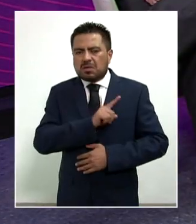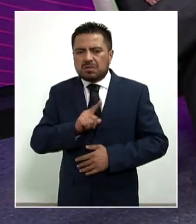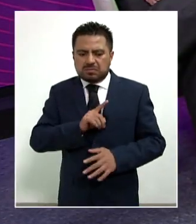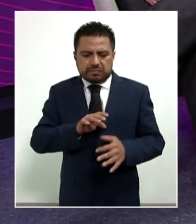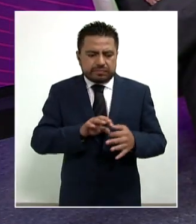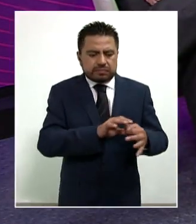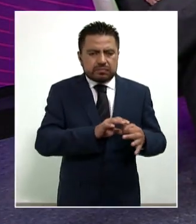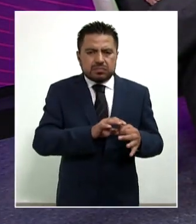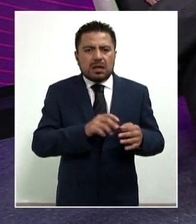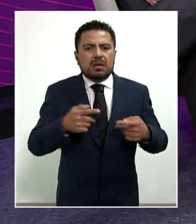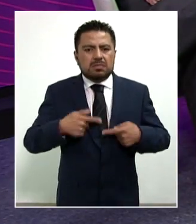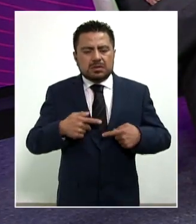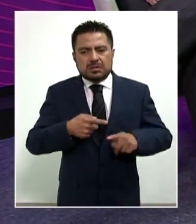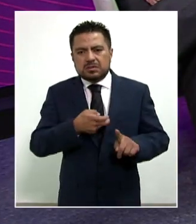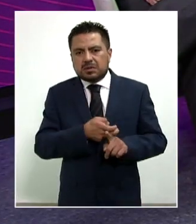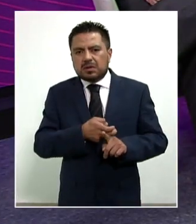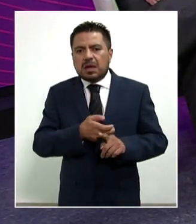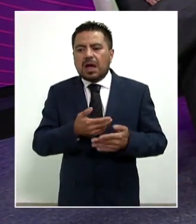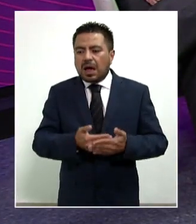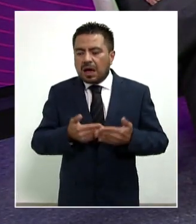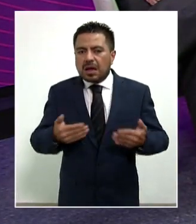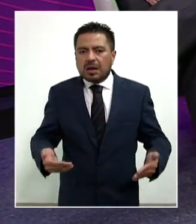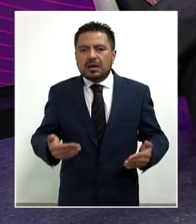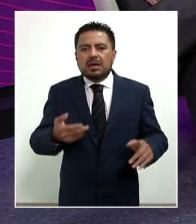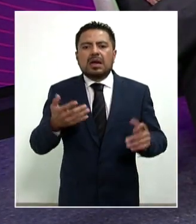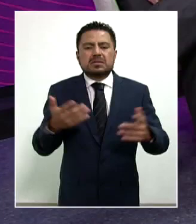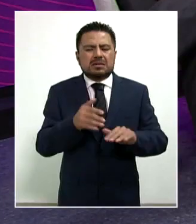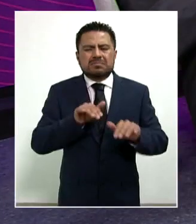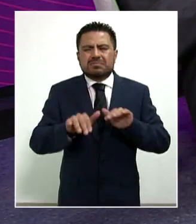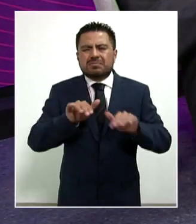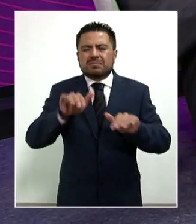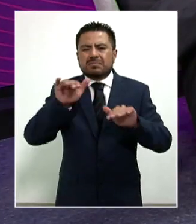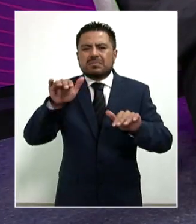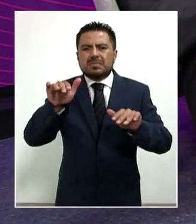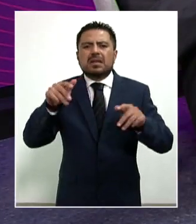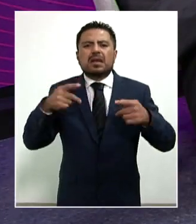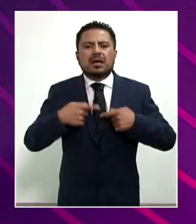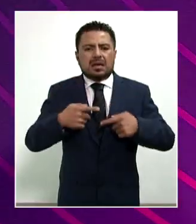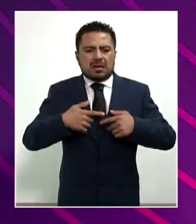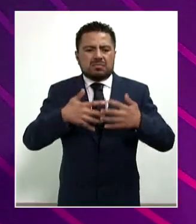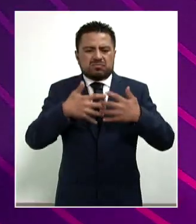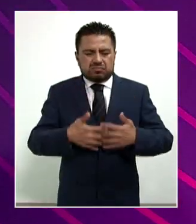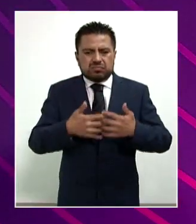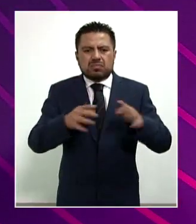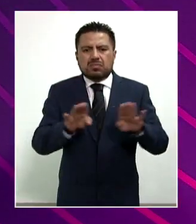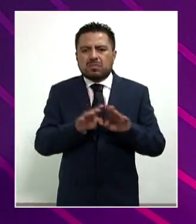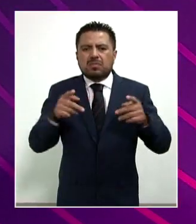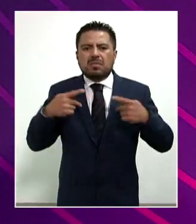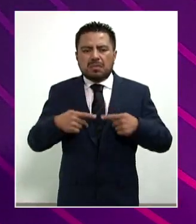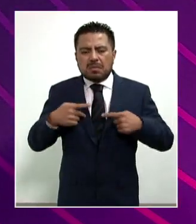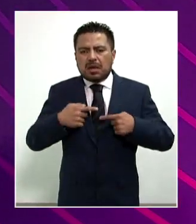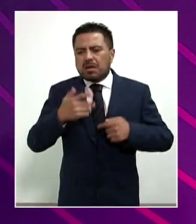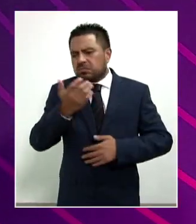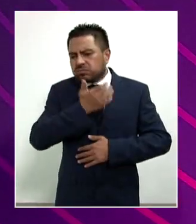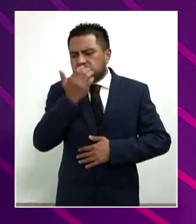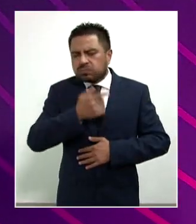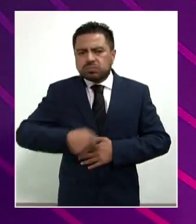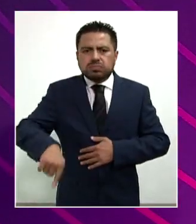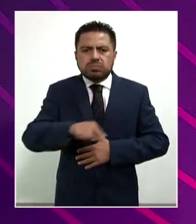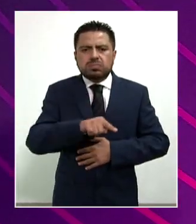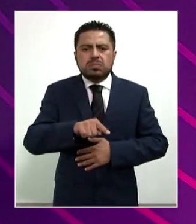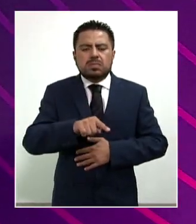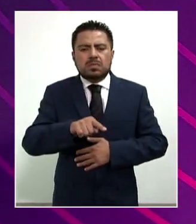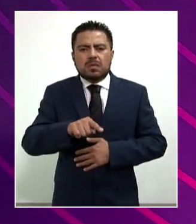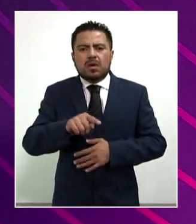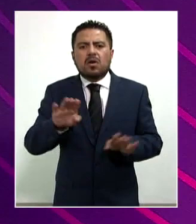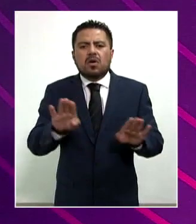dependen de la persona. Entonces, es hacer un llamado tanto al sector privado como al ciudadano común,